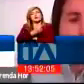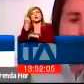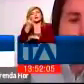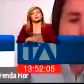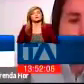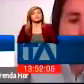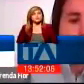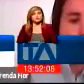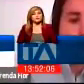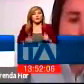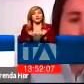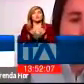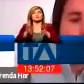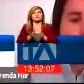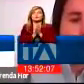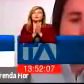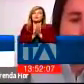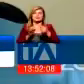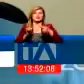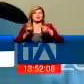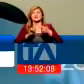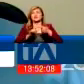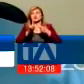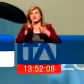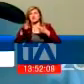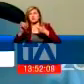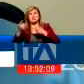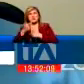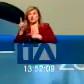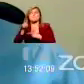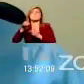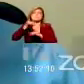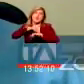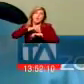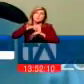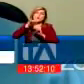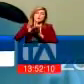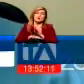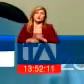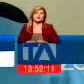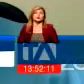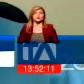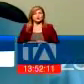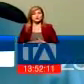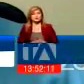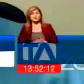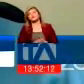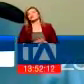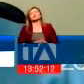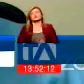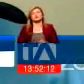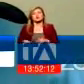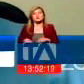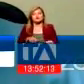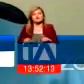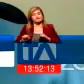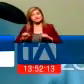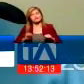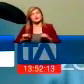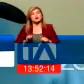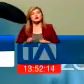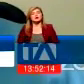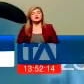Los legisladores piden que sea en menos tiempo. Y de esta manera todas las acciones que nosotros estemos haciendo y pasando estén